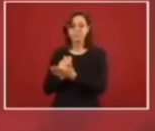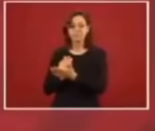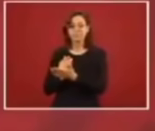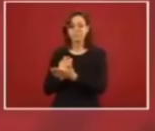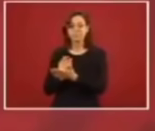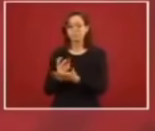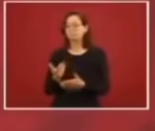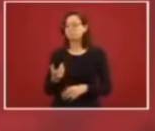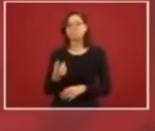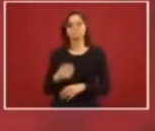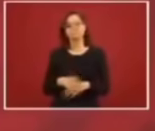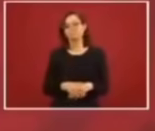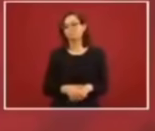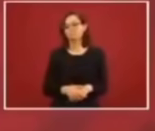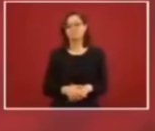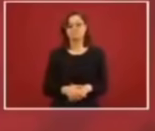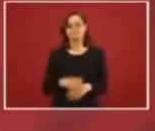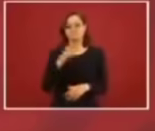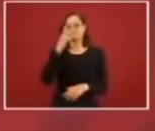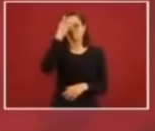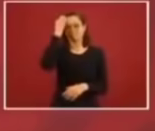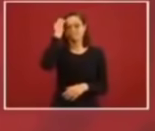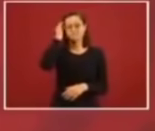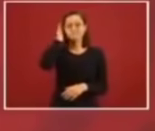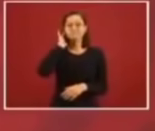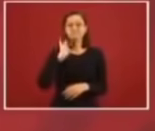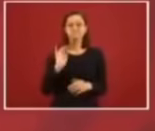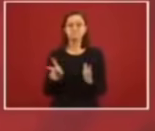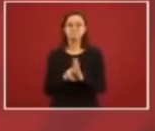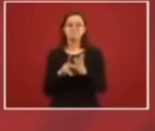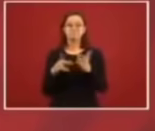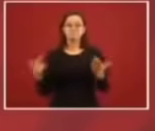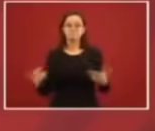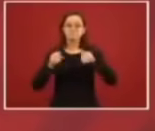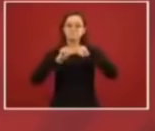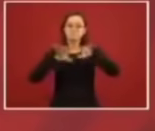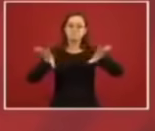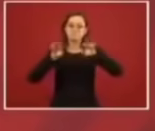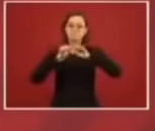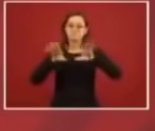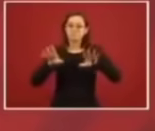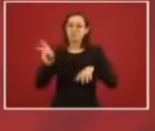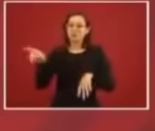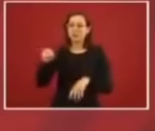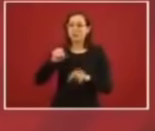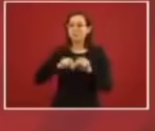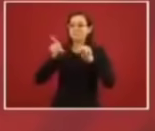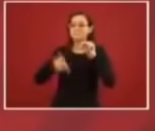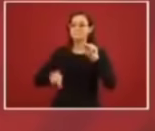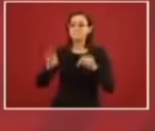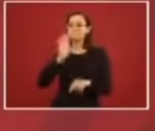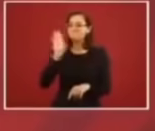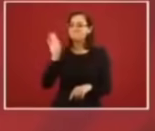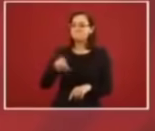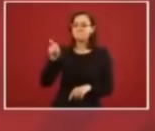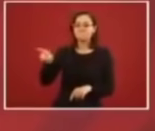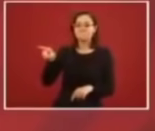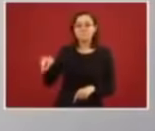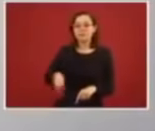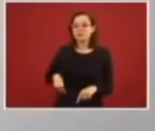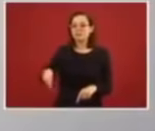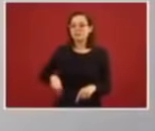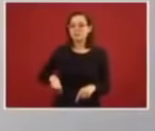incluso subimos salieron notas en los periódicos criados culpa de que por nosotros